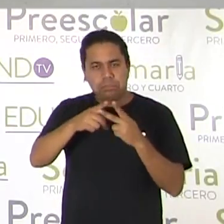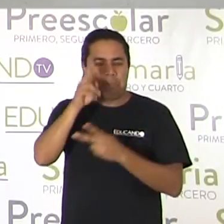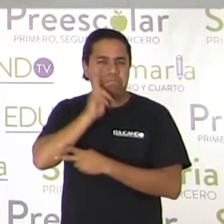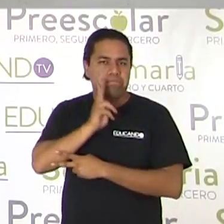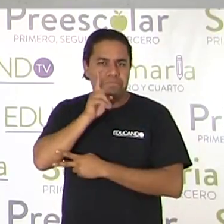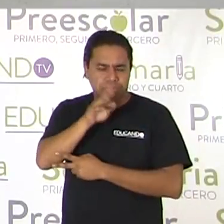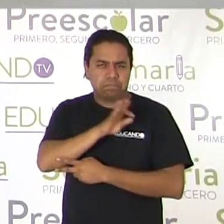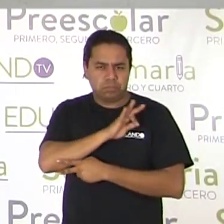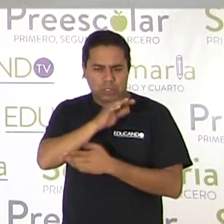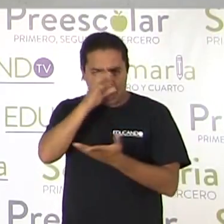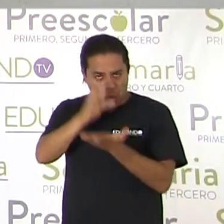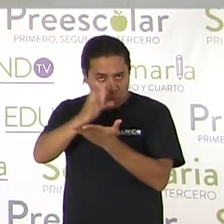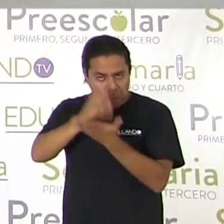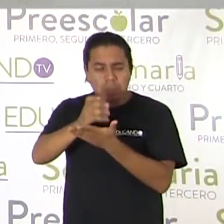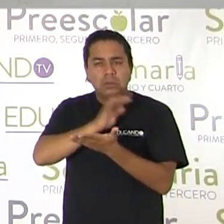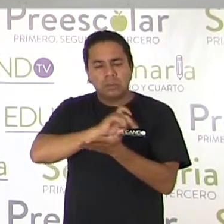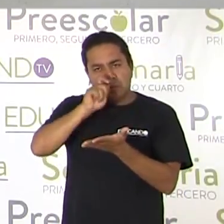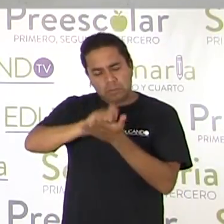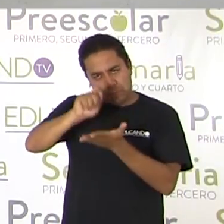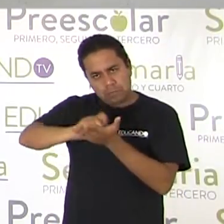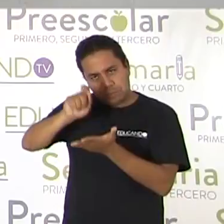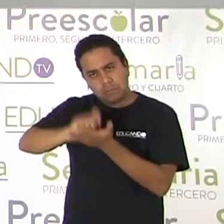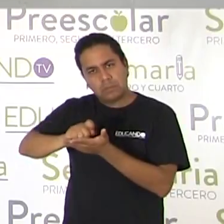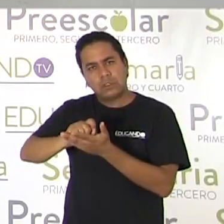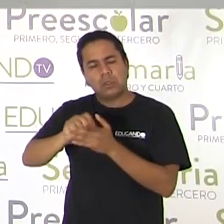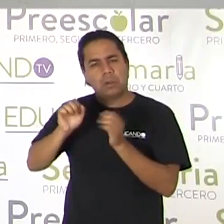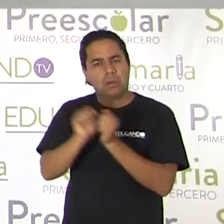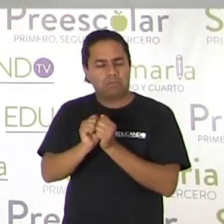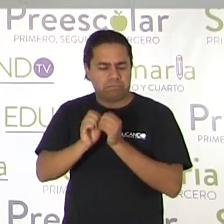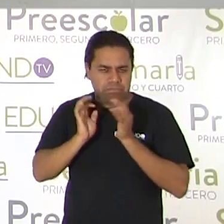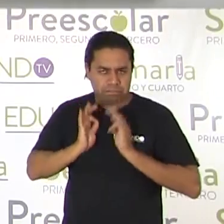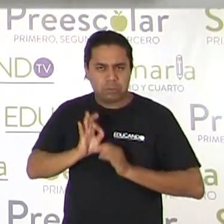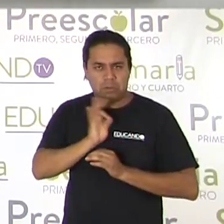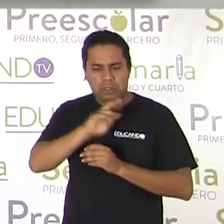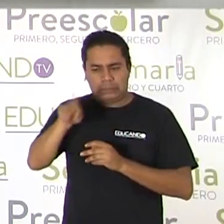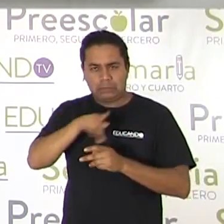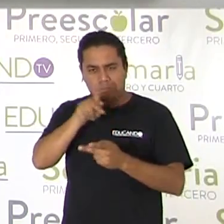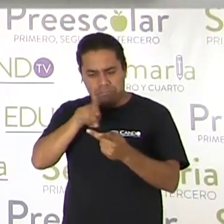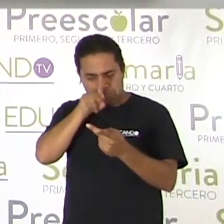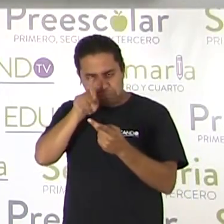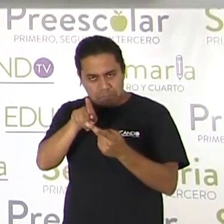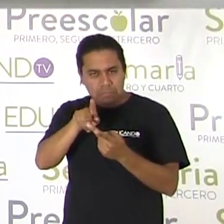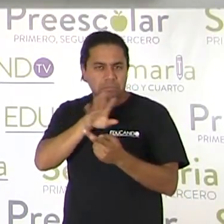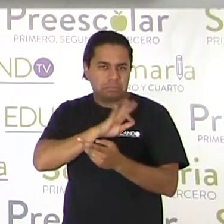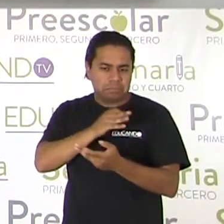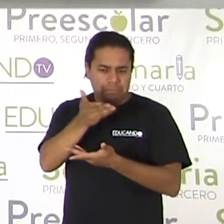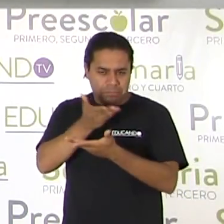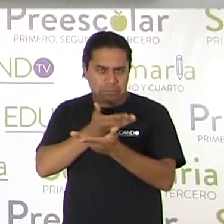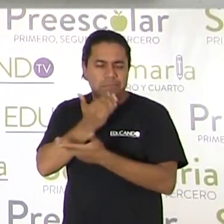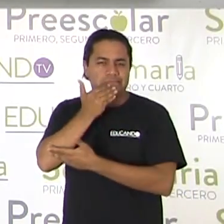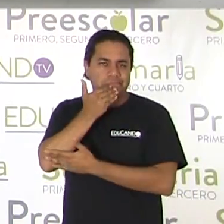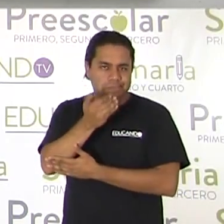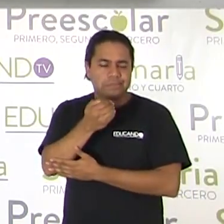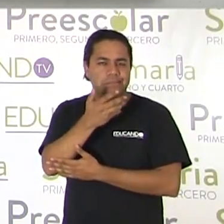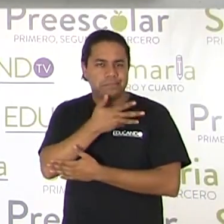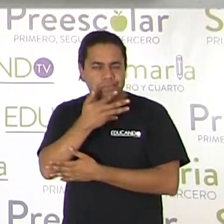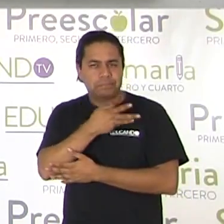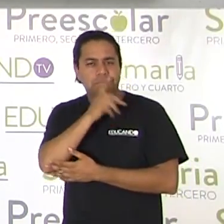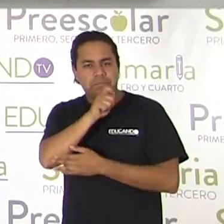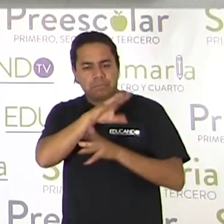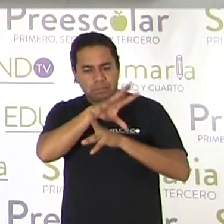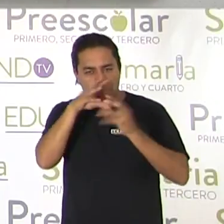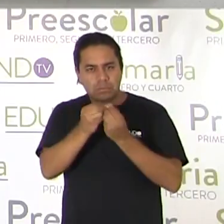puedes ir llevando en tu libreta, en tu cuaderno, lo puedes hacer con calma para que puedas comprobar los resultados. Nos da un total